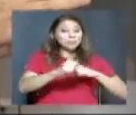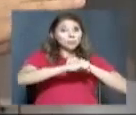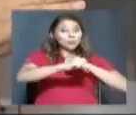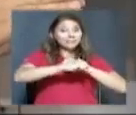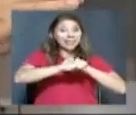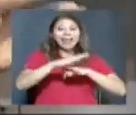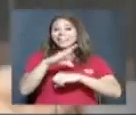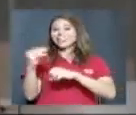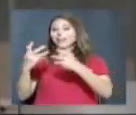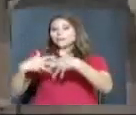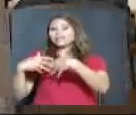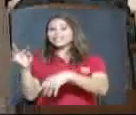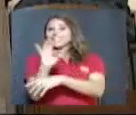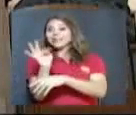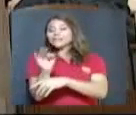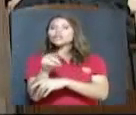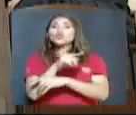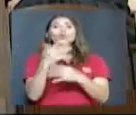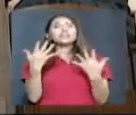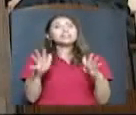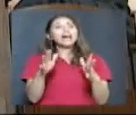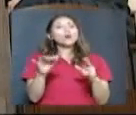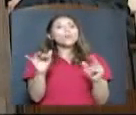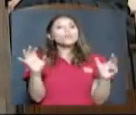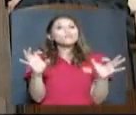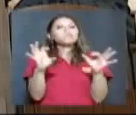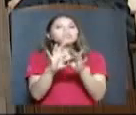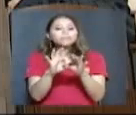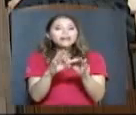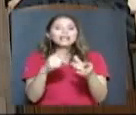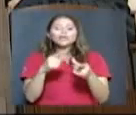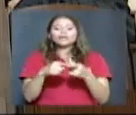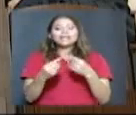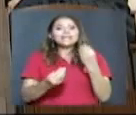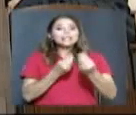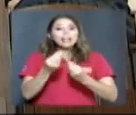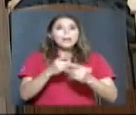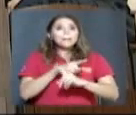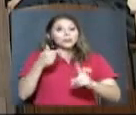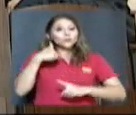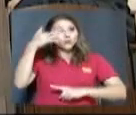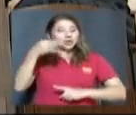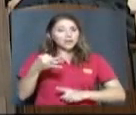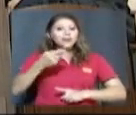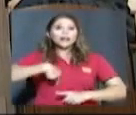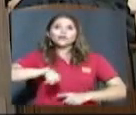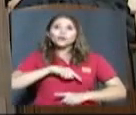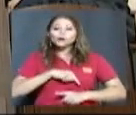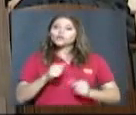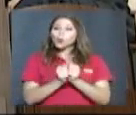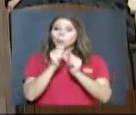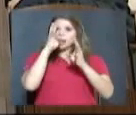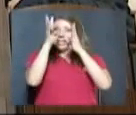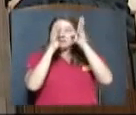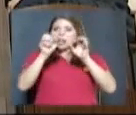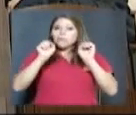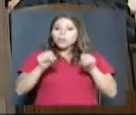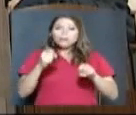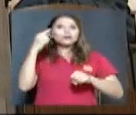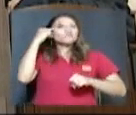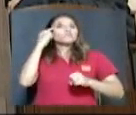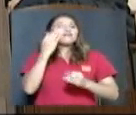mucho subir ahí, pero yo tengo la esperanza de que sí existe, si usamos creatividad, nuevas maneras de financiar, y creo que aquí el Estado también debe jugar un